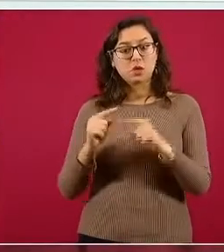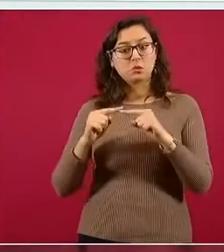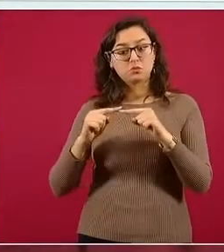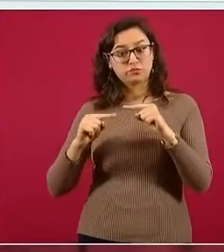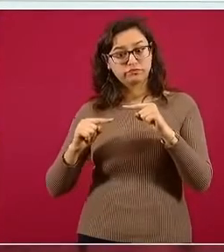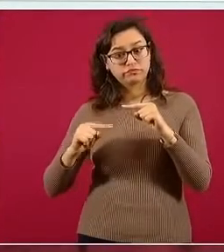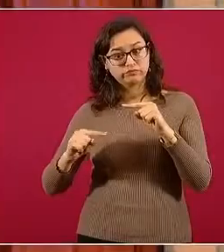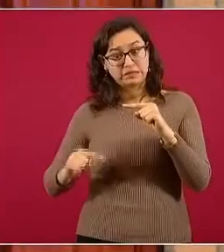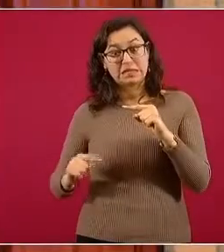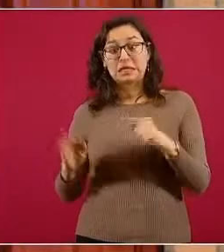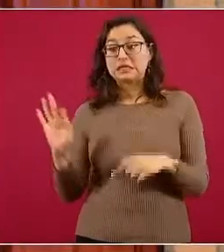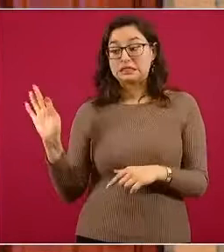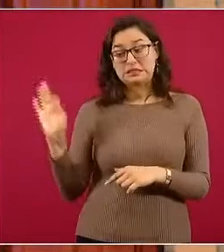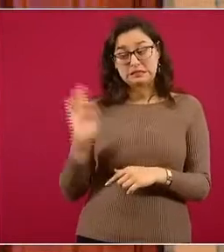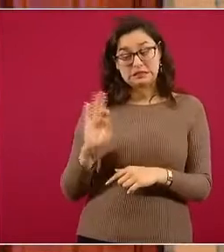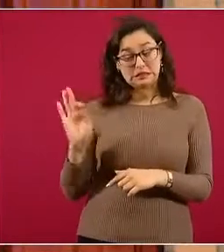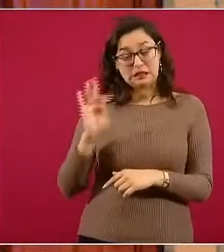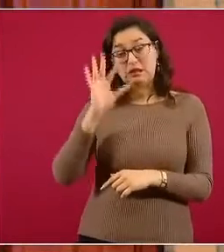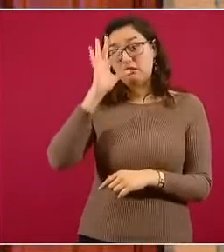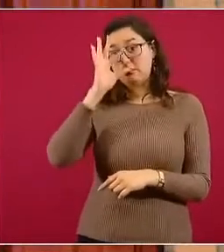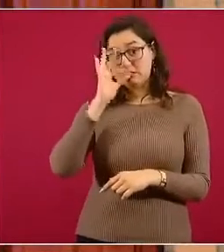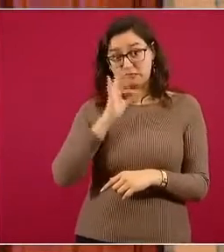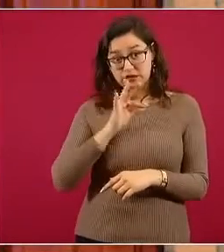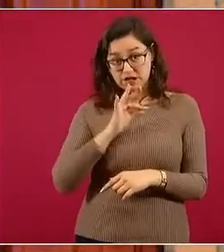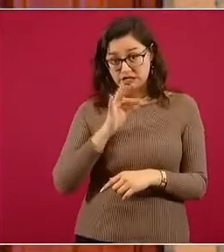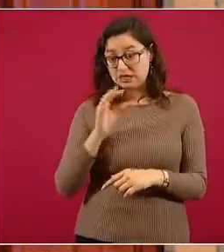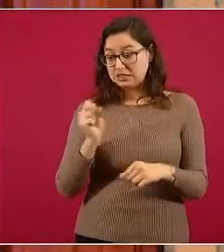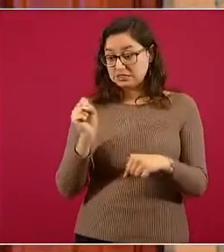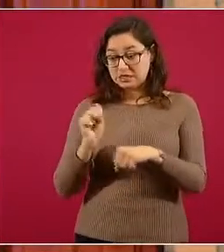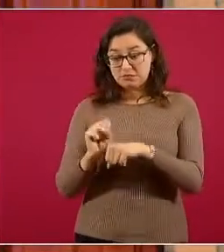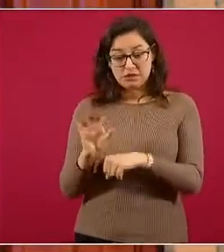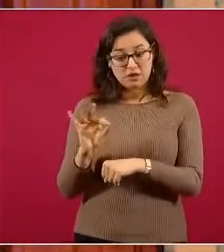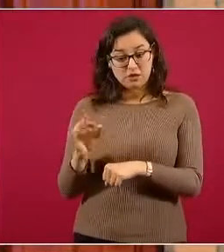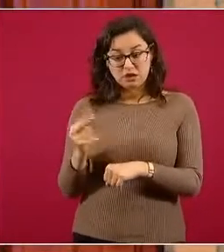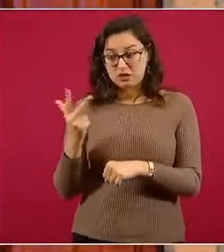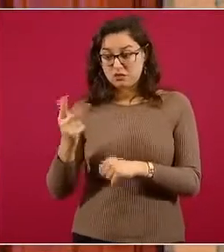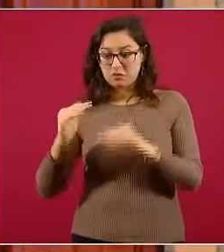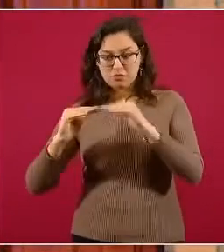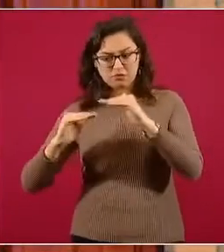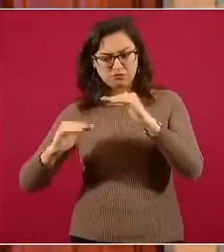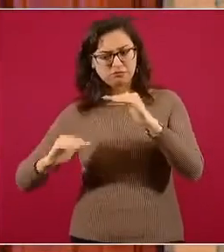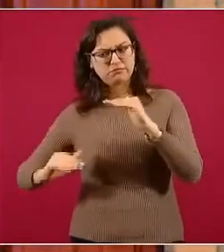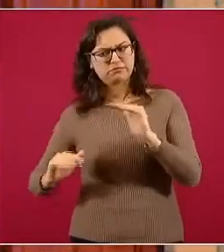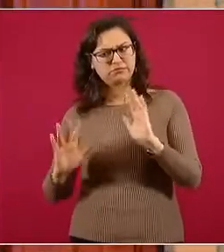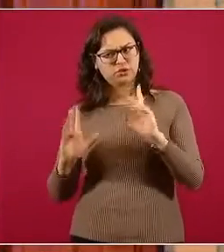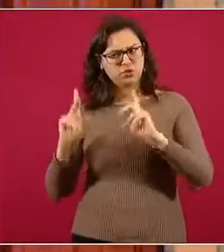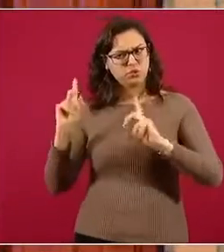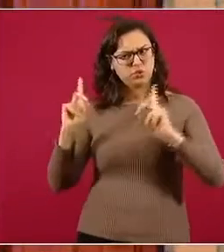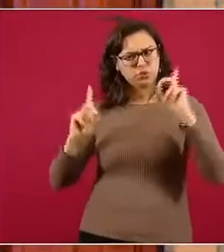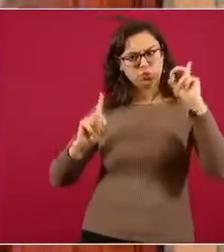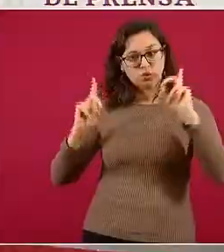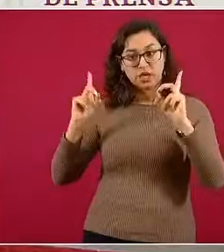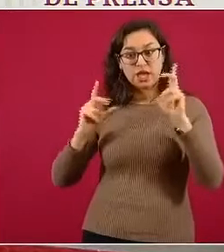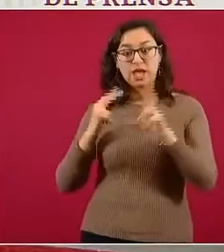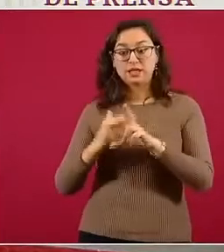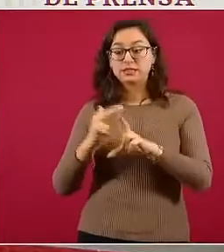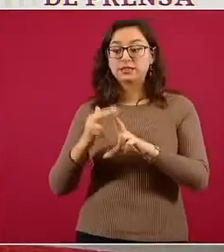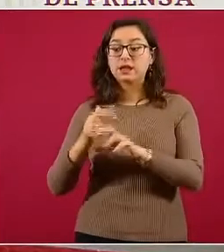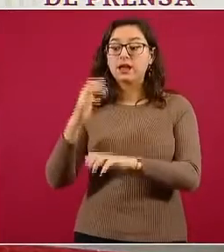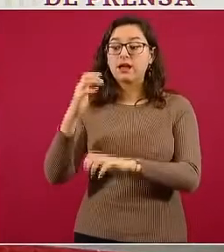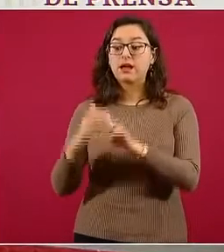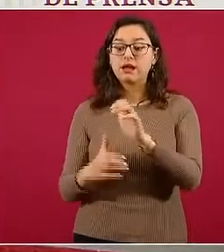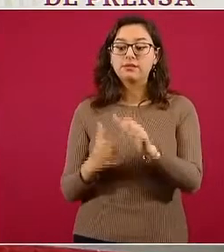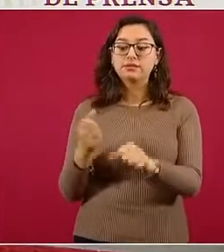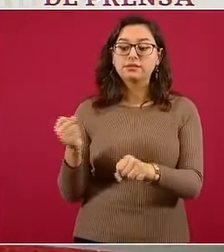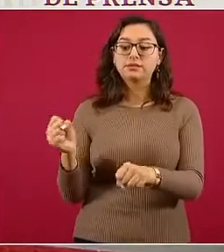descendente, pero este comportamiento todavía no se afianza hasta que cierre la semana actual, pues entonces todavía